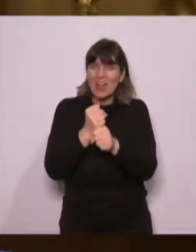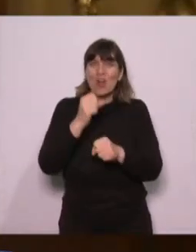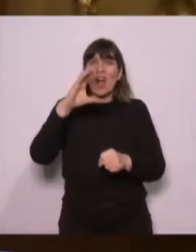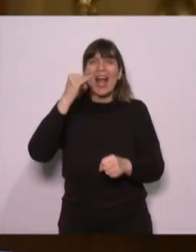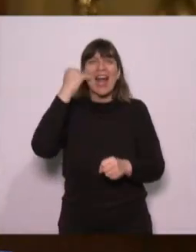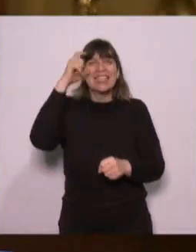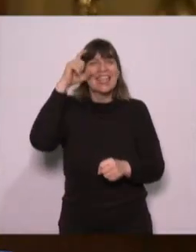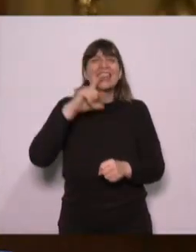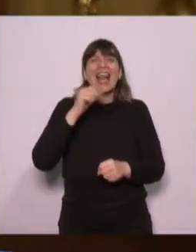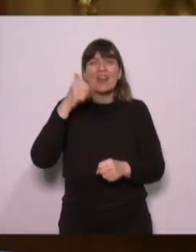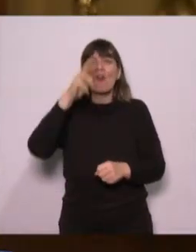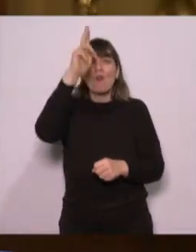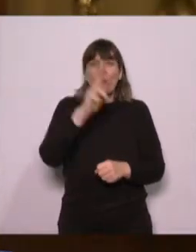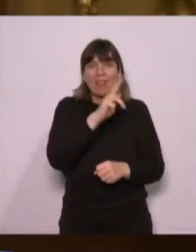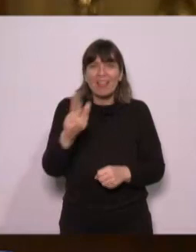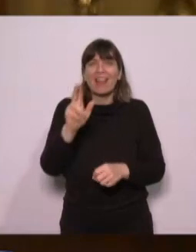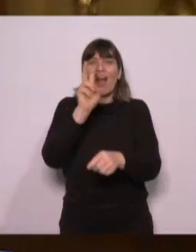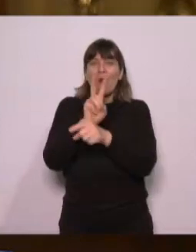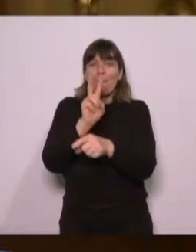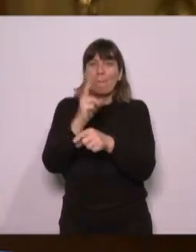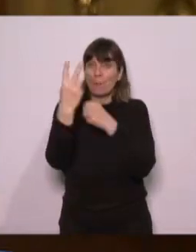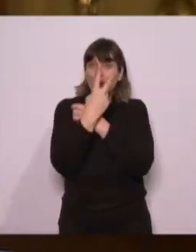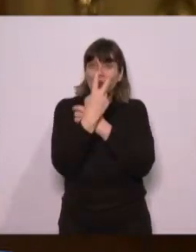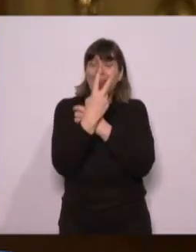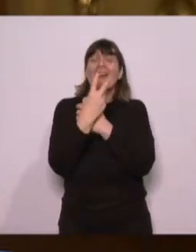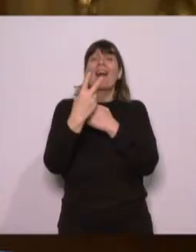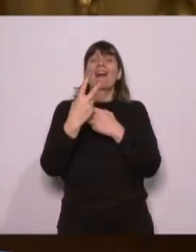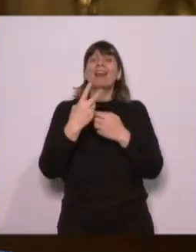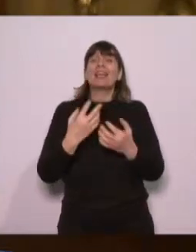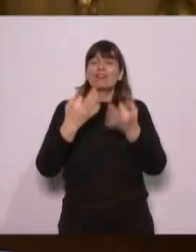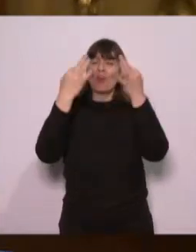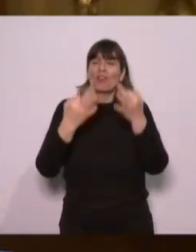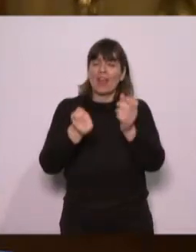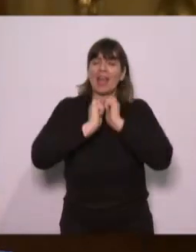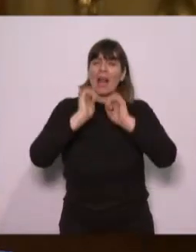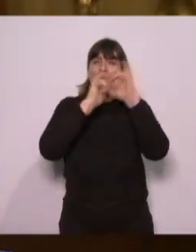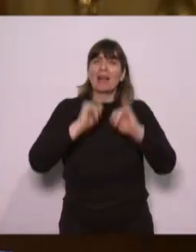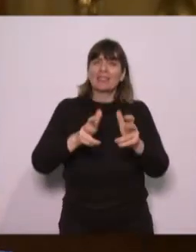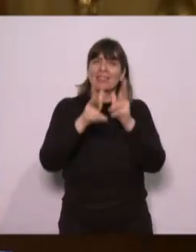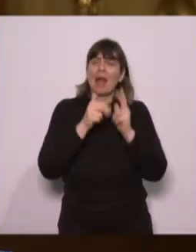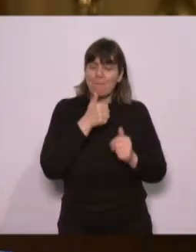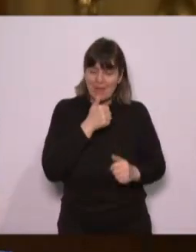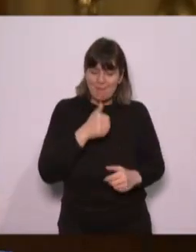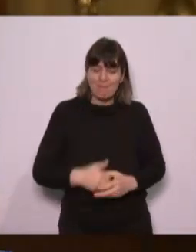que nos bendiga, nos proteja y nos confirme en su paz.